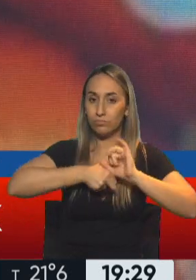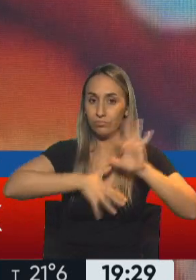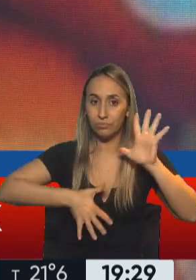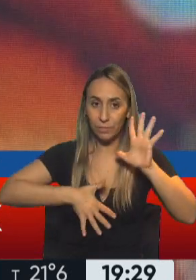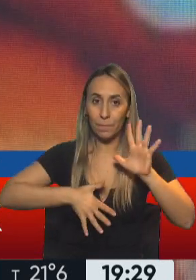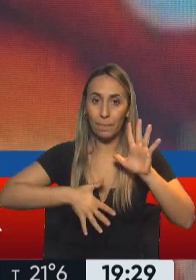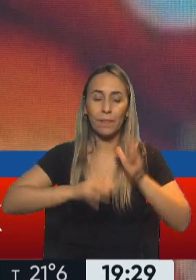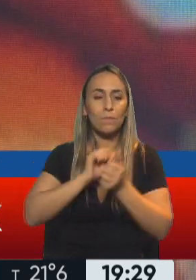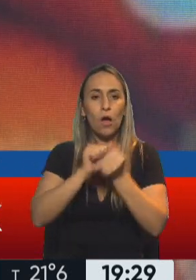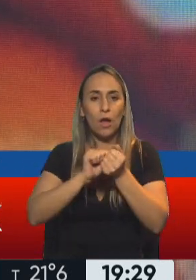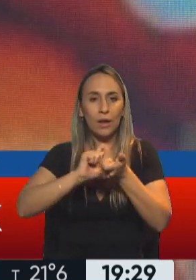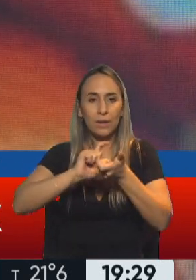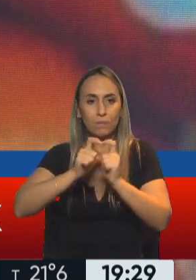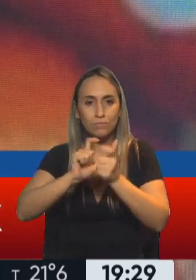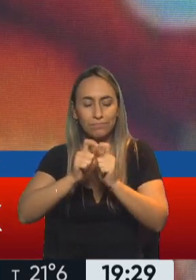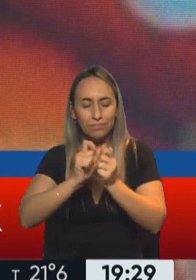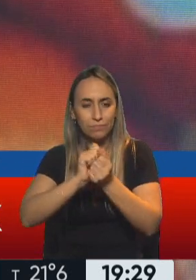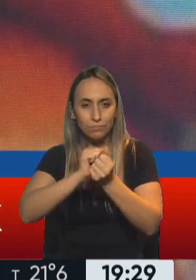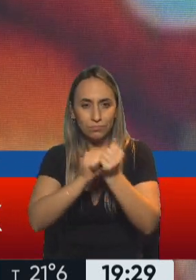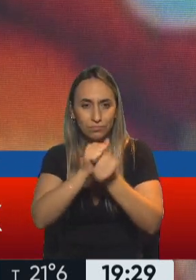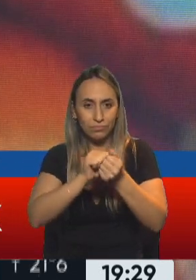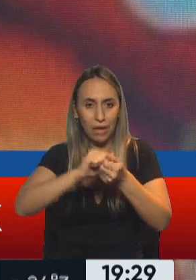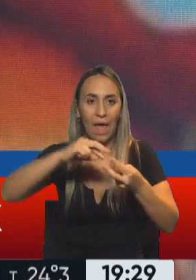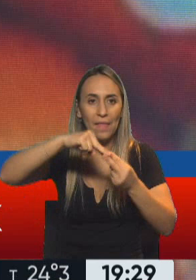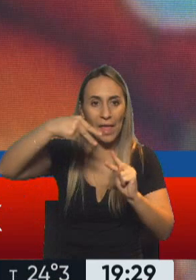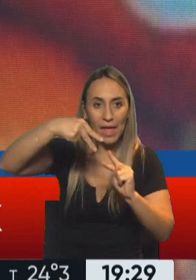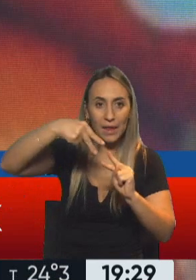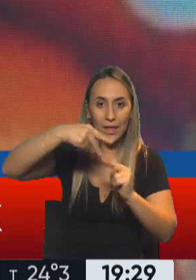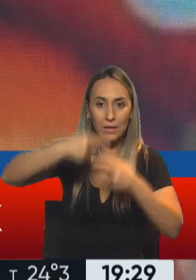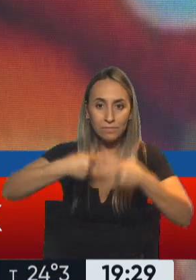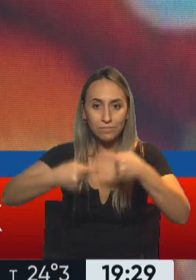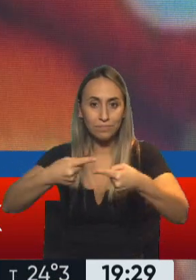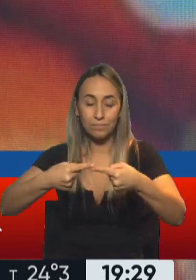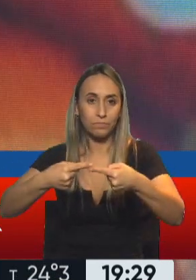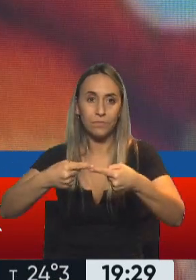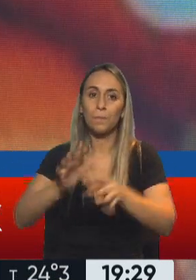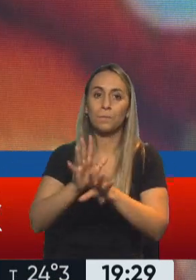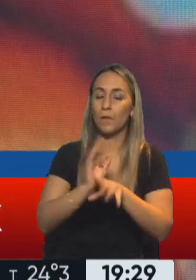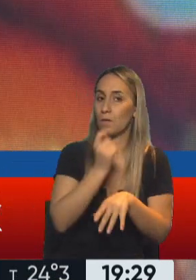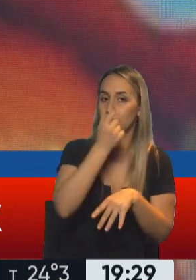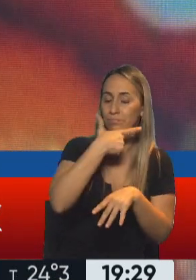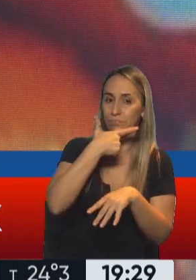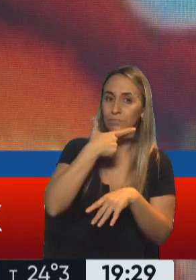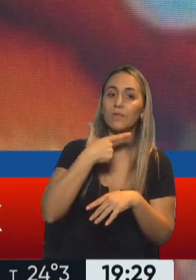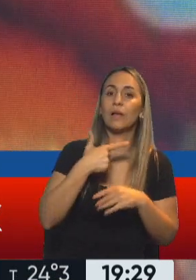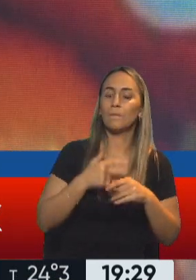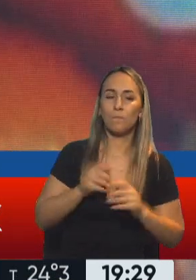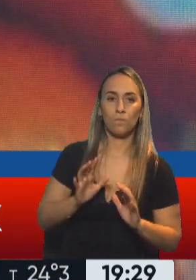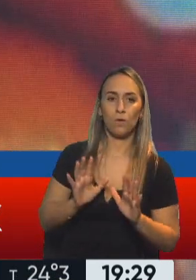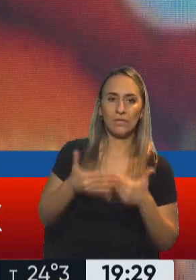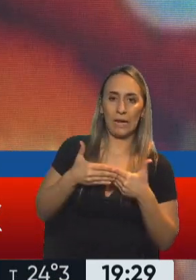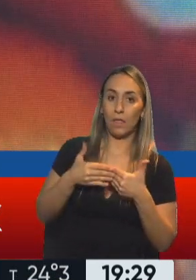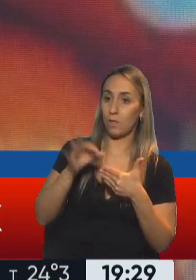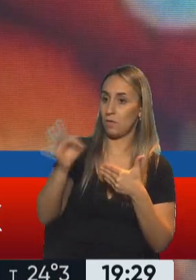de la reproducción del virus. Claro. O sea que termina desapareciendo, el organismo lo termina eliminando porque no se